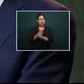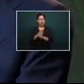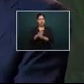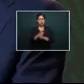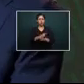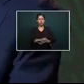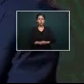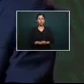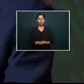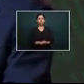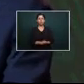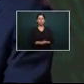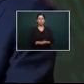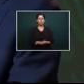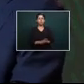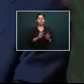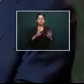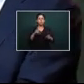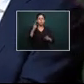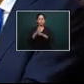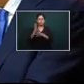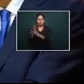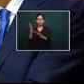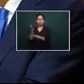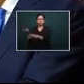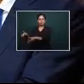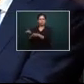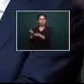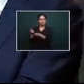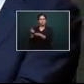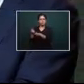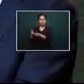pues decomisos de armas.